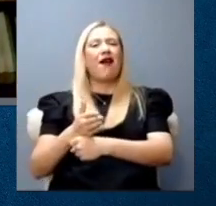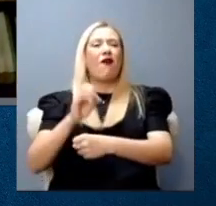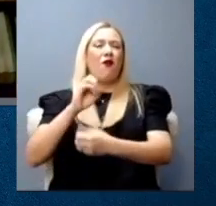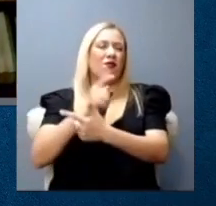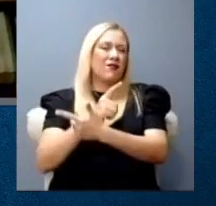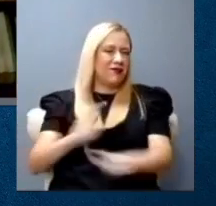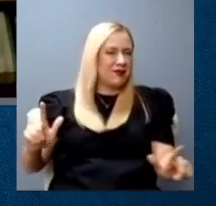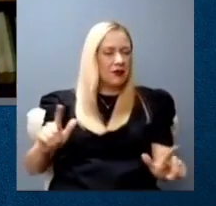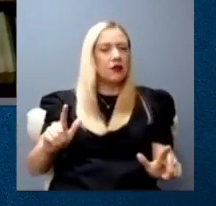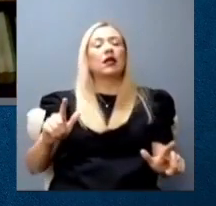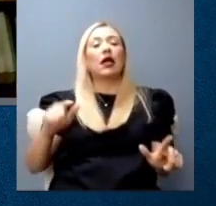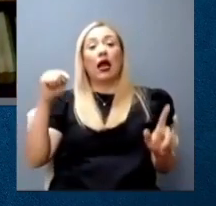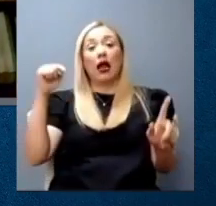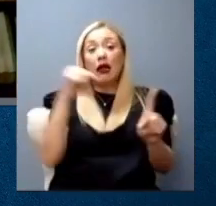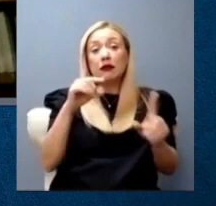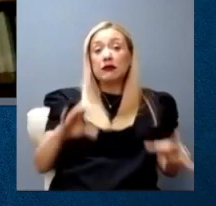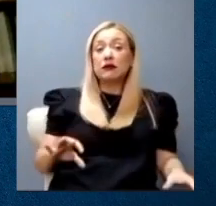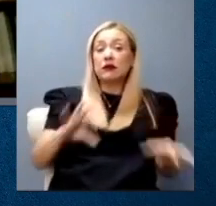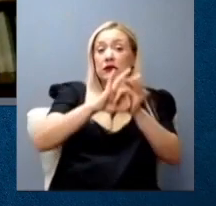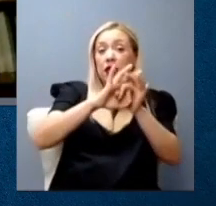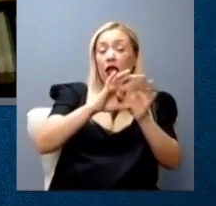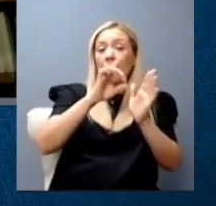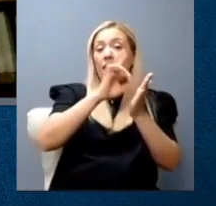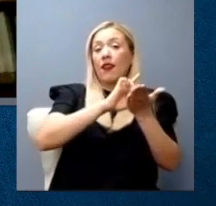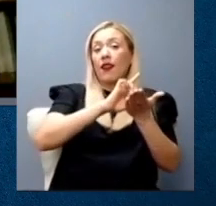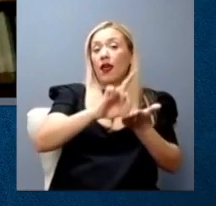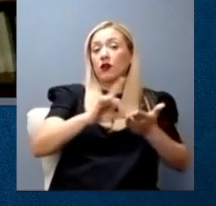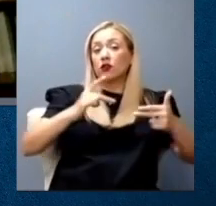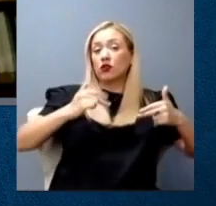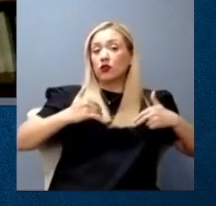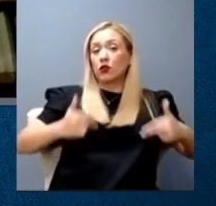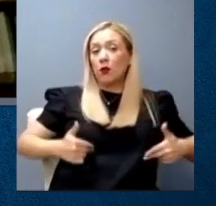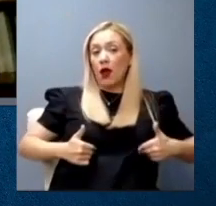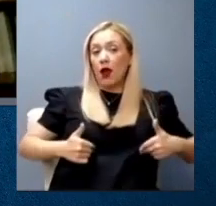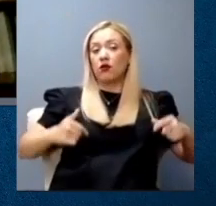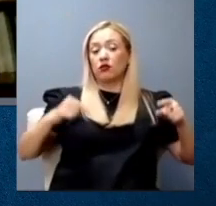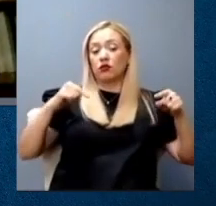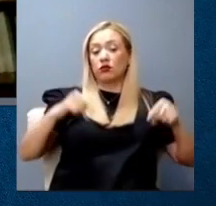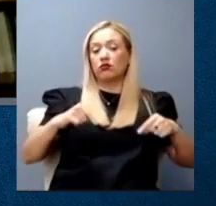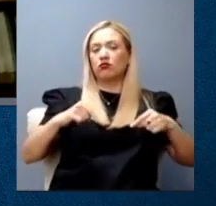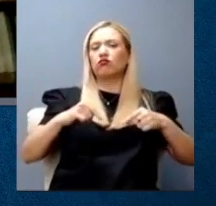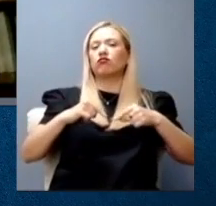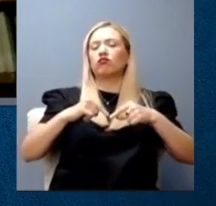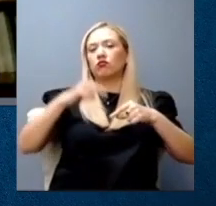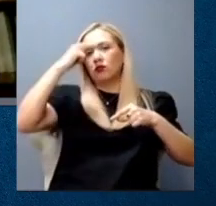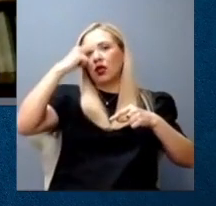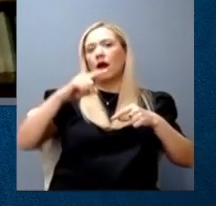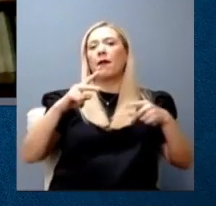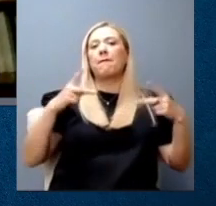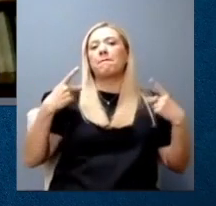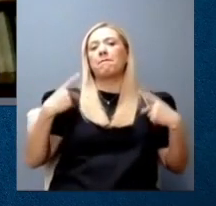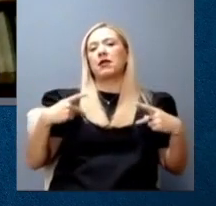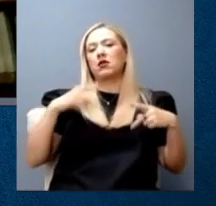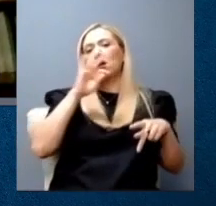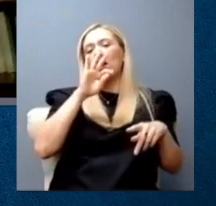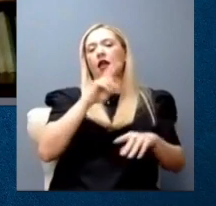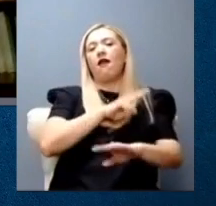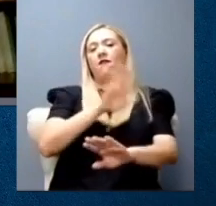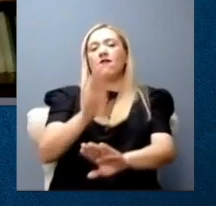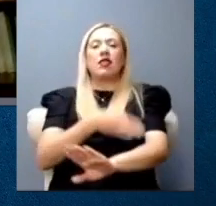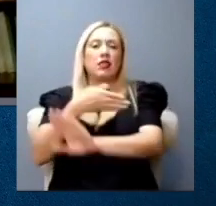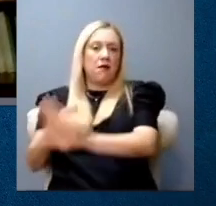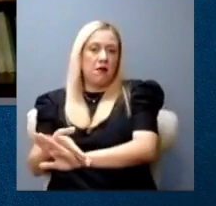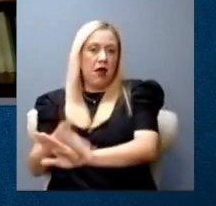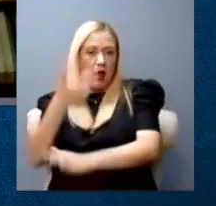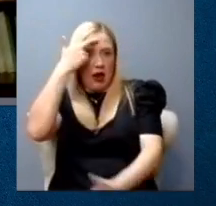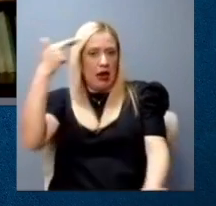ejercer los derechos humanos de una manera activa por parte de la presunta víctima de violaciones a los derechos humanos